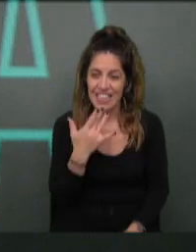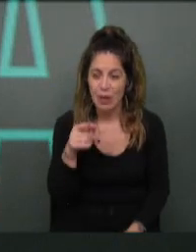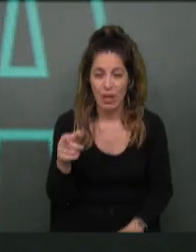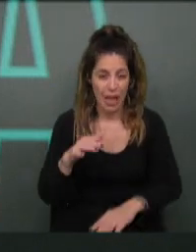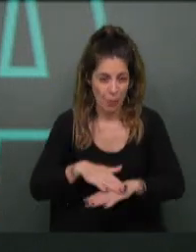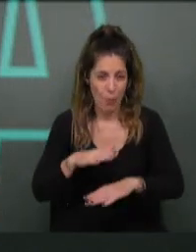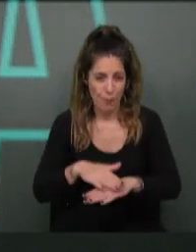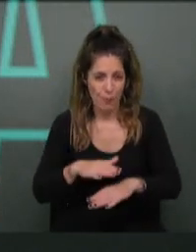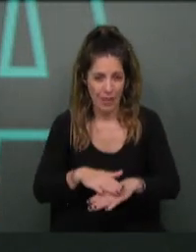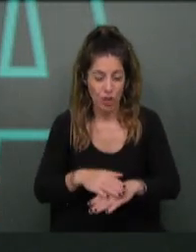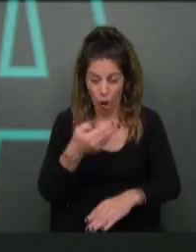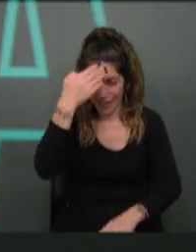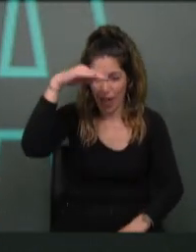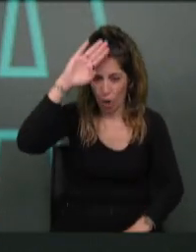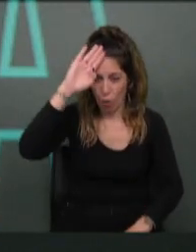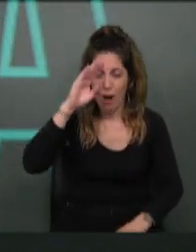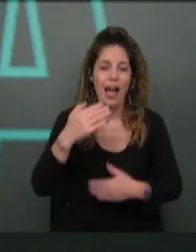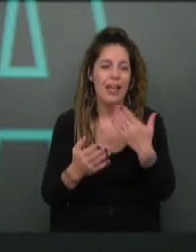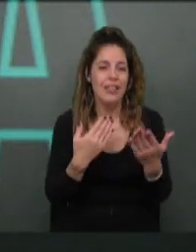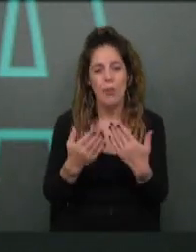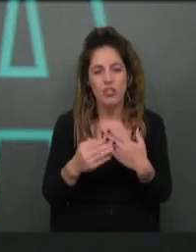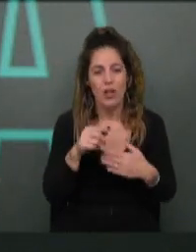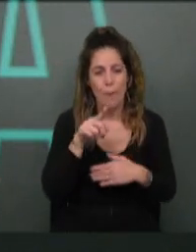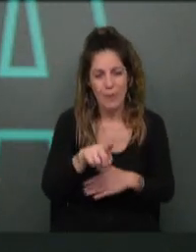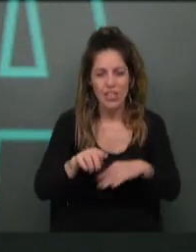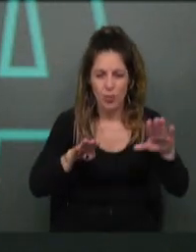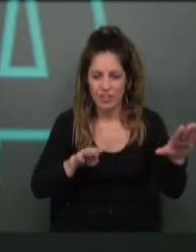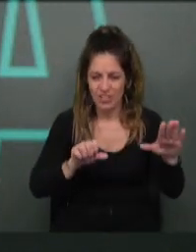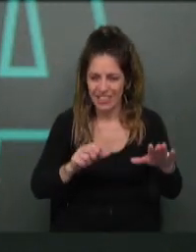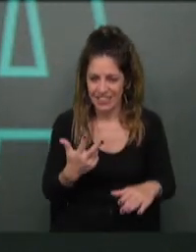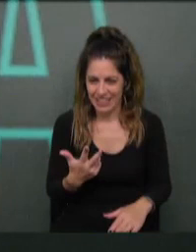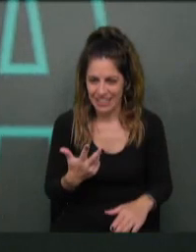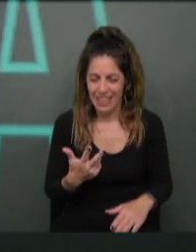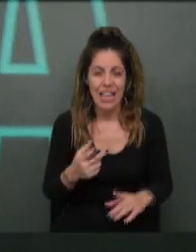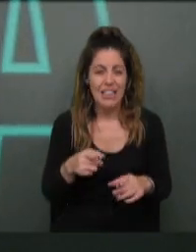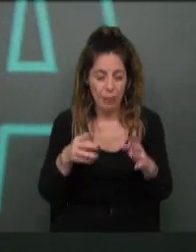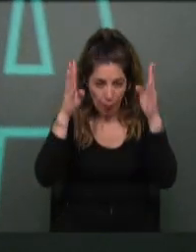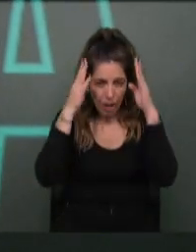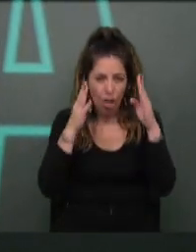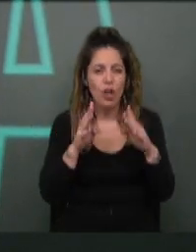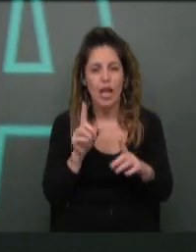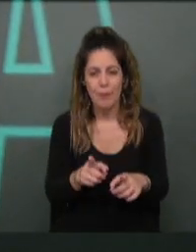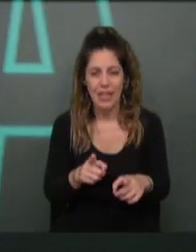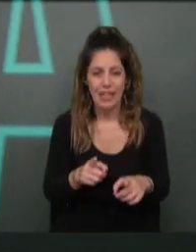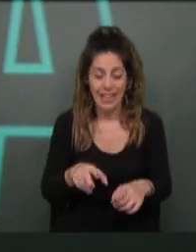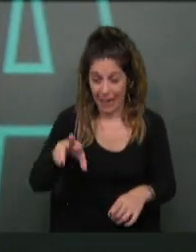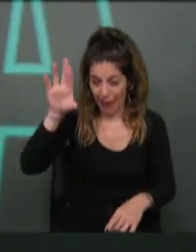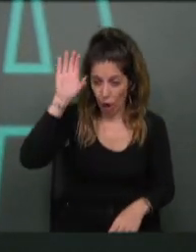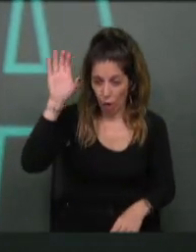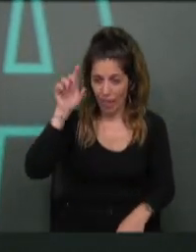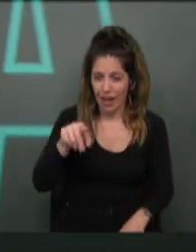momento histórico era Cuba estamos hablando de 1963 eh con el emperador pui Eh hay que recordar que es